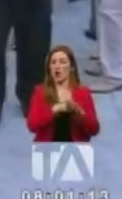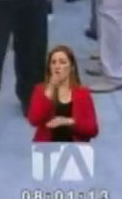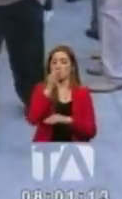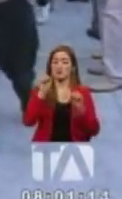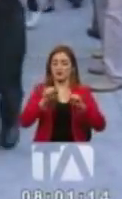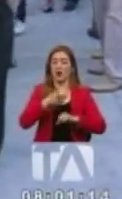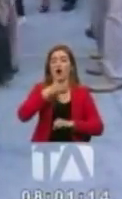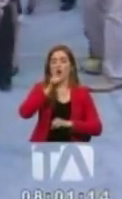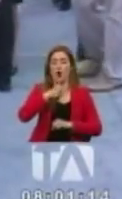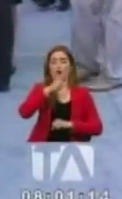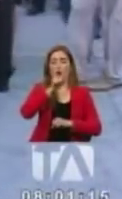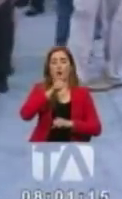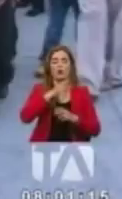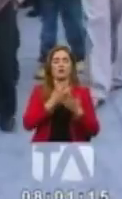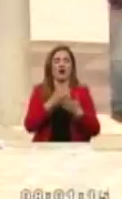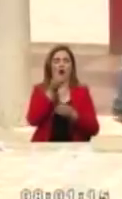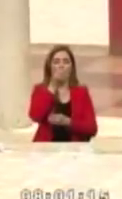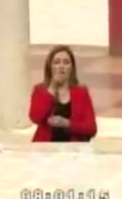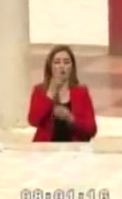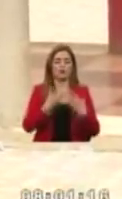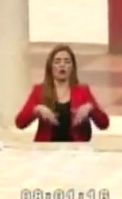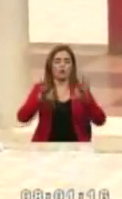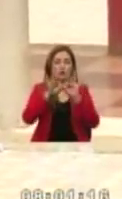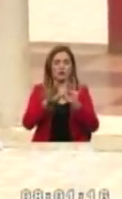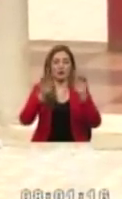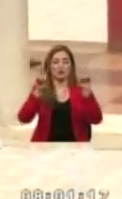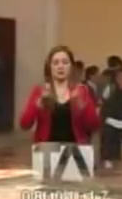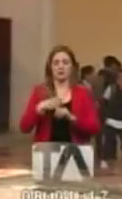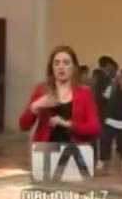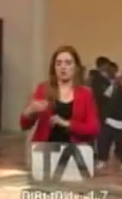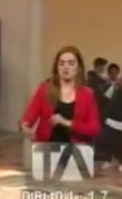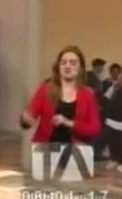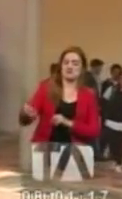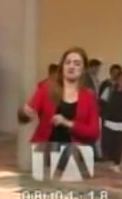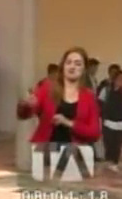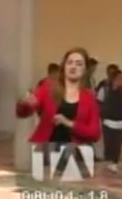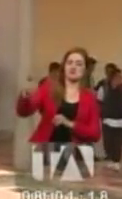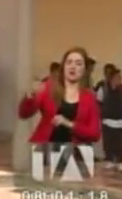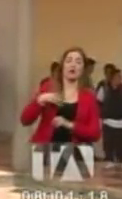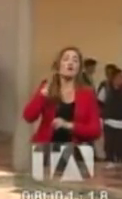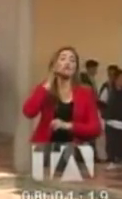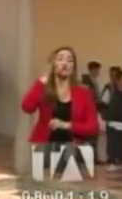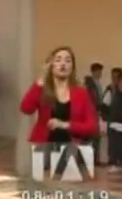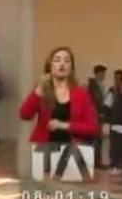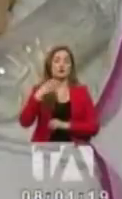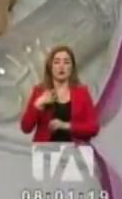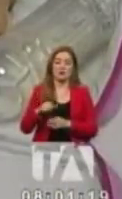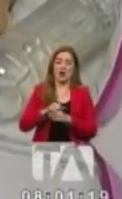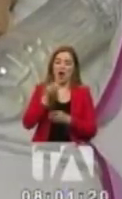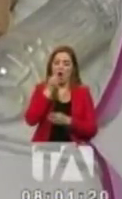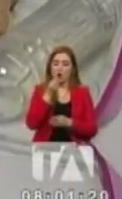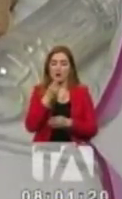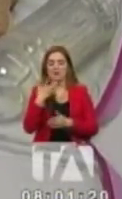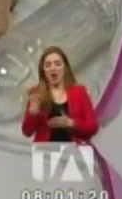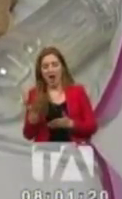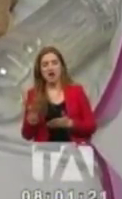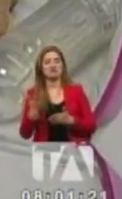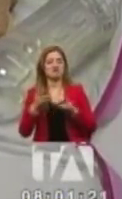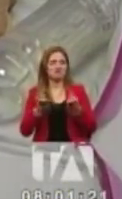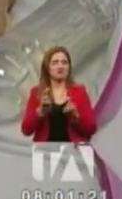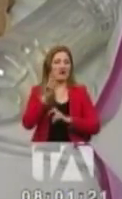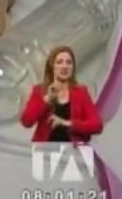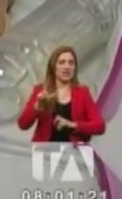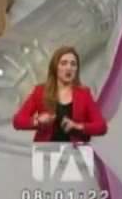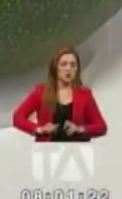alimentación de los niños es muy importante ya que estamos creando en ellos los hábitos que aplicarán para el resto de sus vidas los